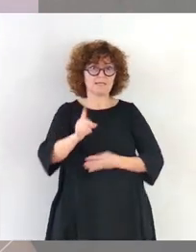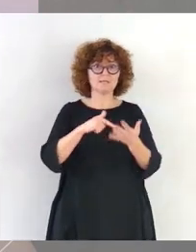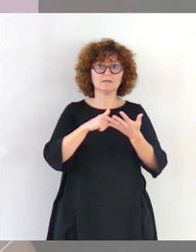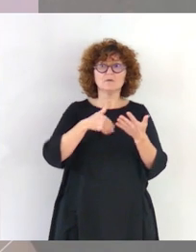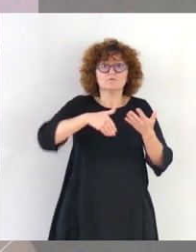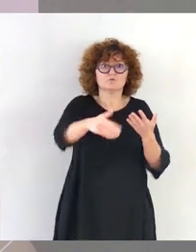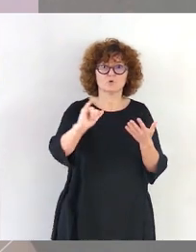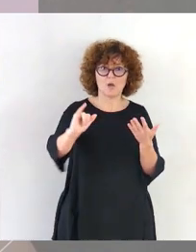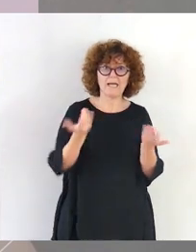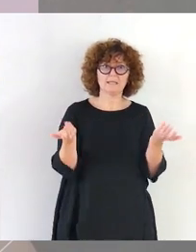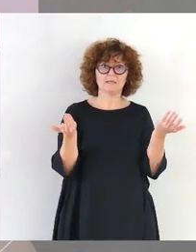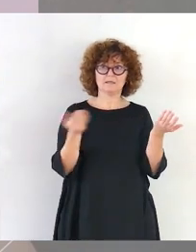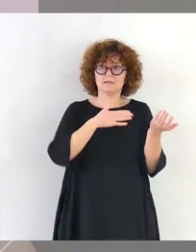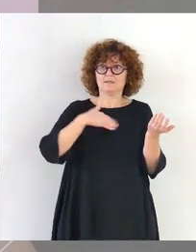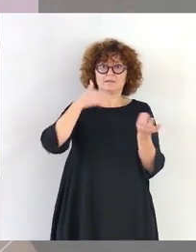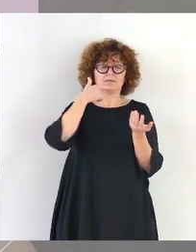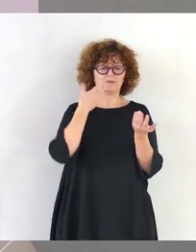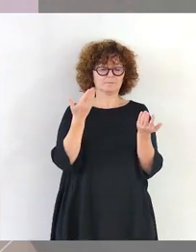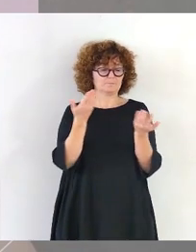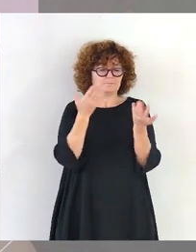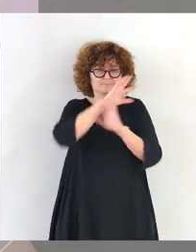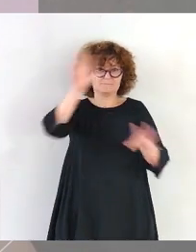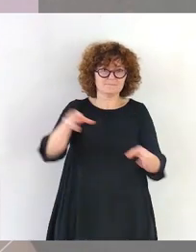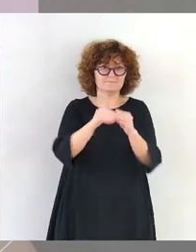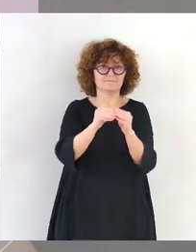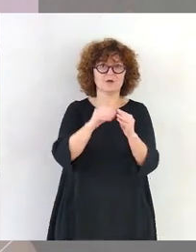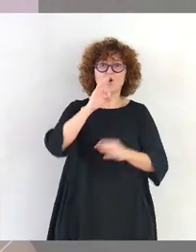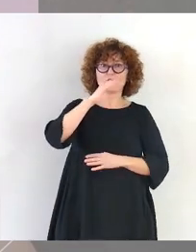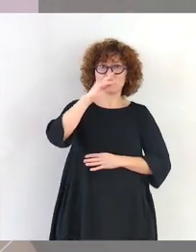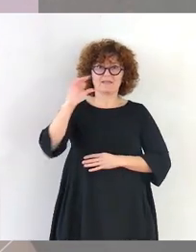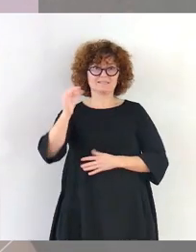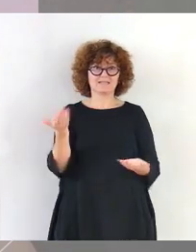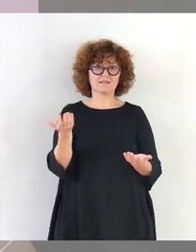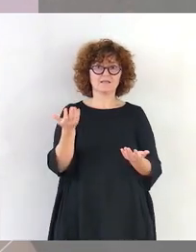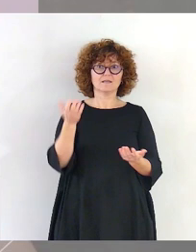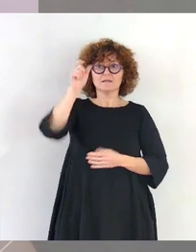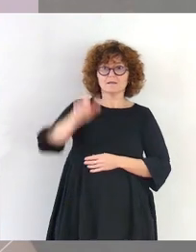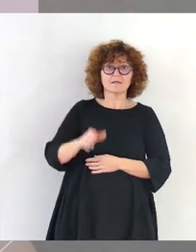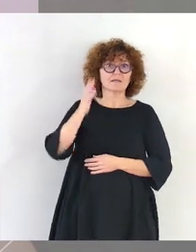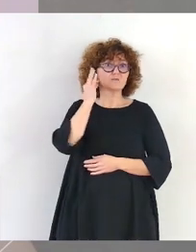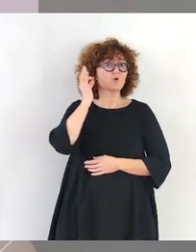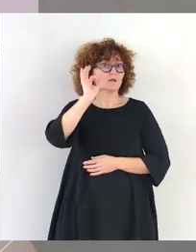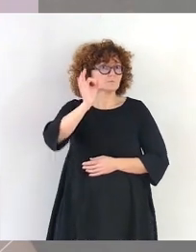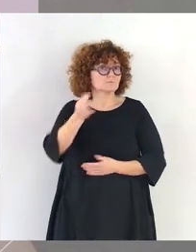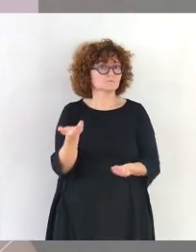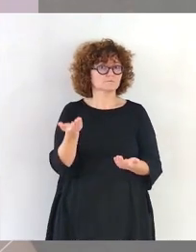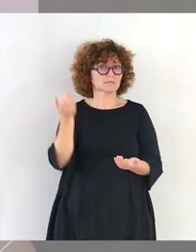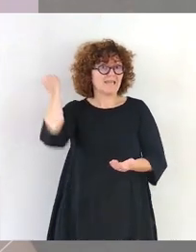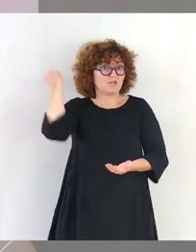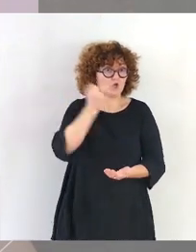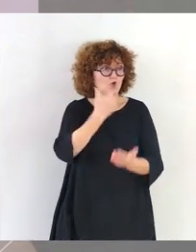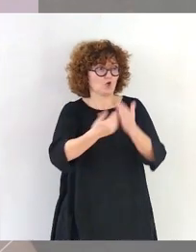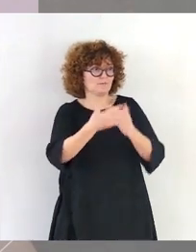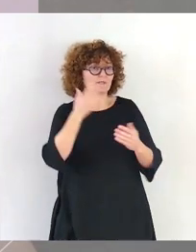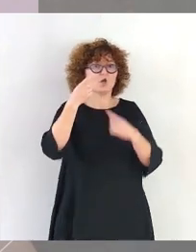futuro es decir esto es al fin al cabo lo que se quiere con los Claro que las mujeres efectivamente no las maten sus maridos